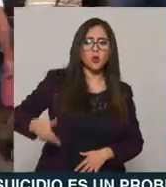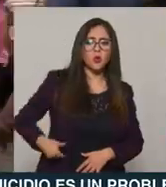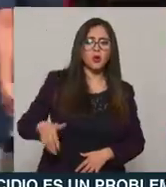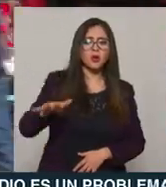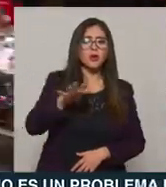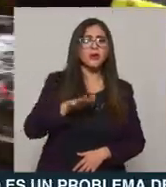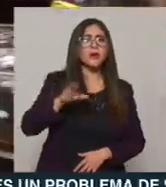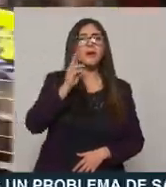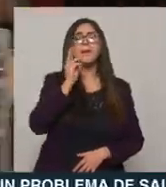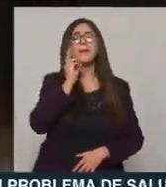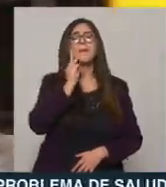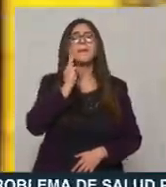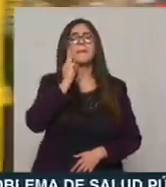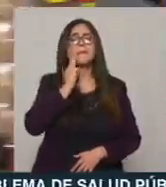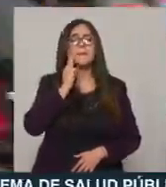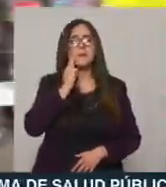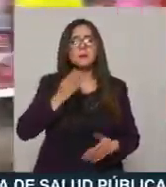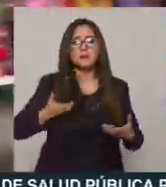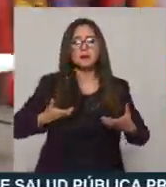Merced.